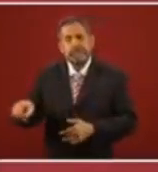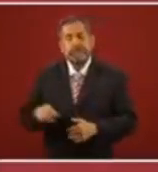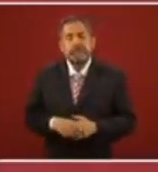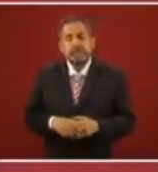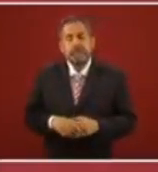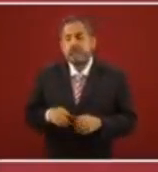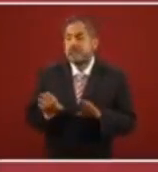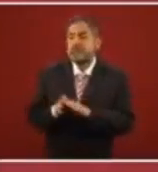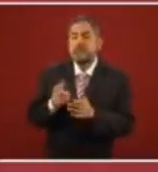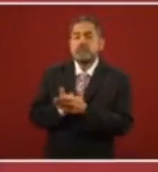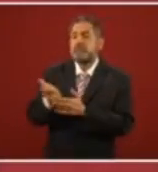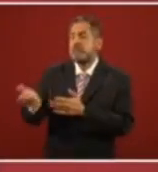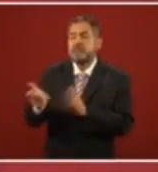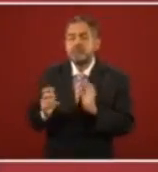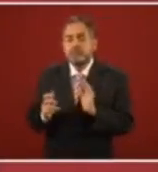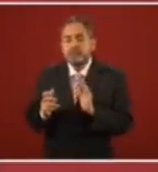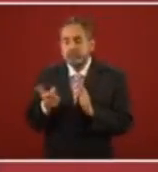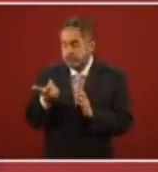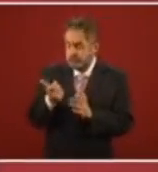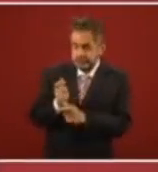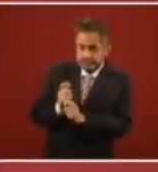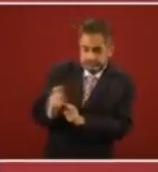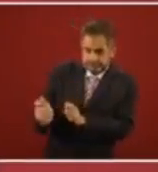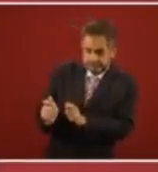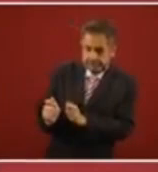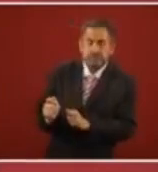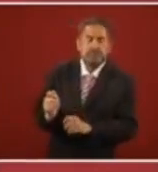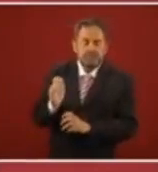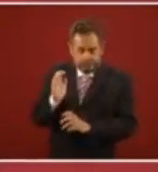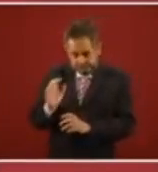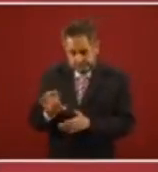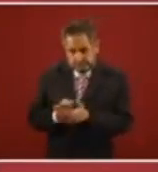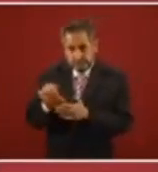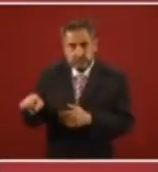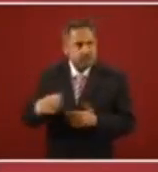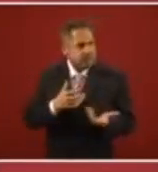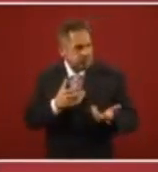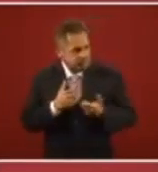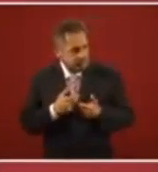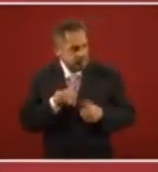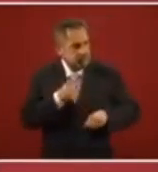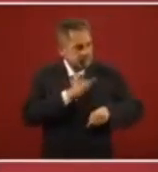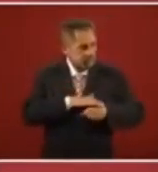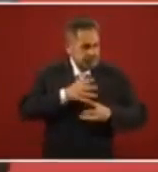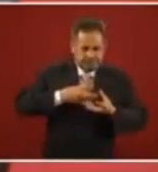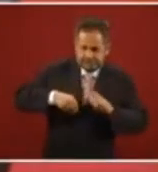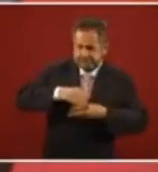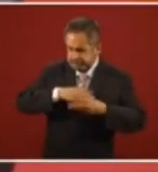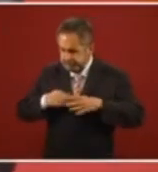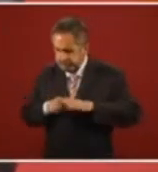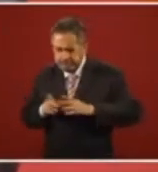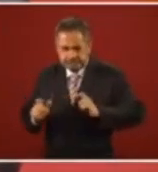destinándoles el dinero ellos han administrado este dinero